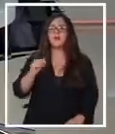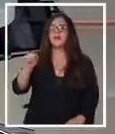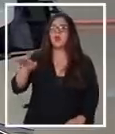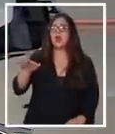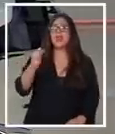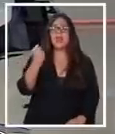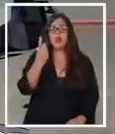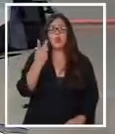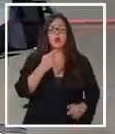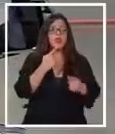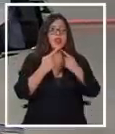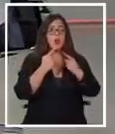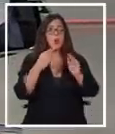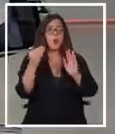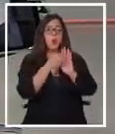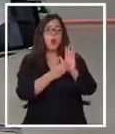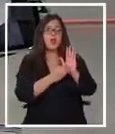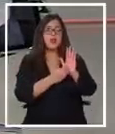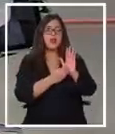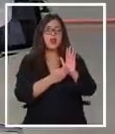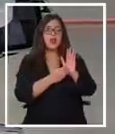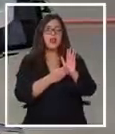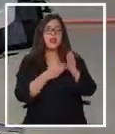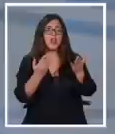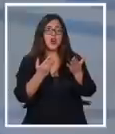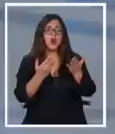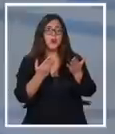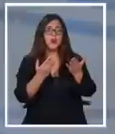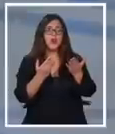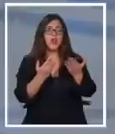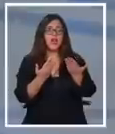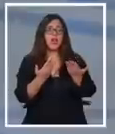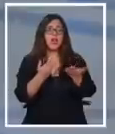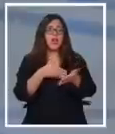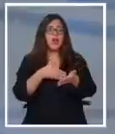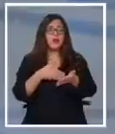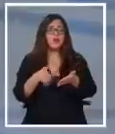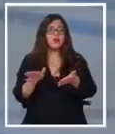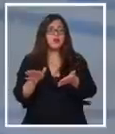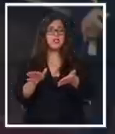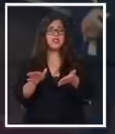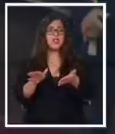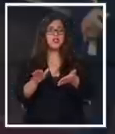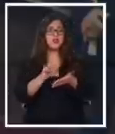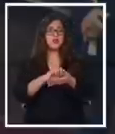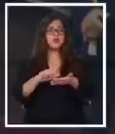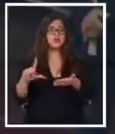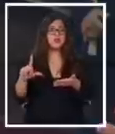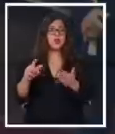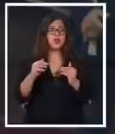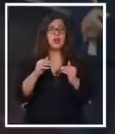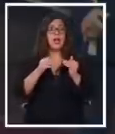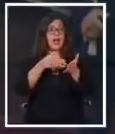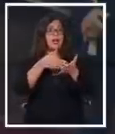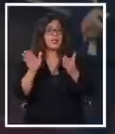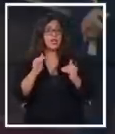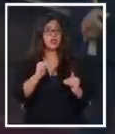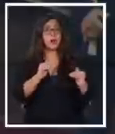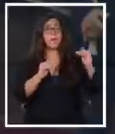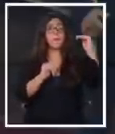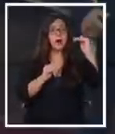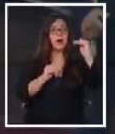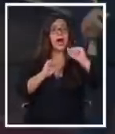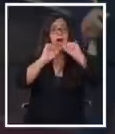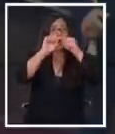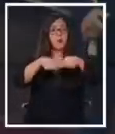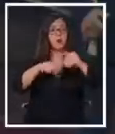encuestas que le dicen en ese sentido cómo ha ido creciendo la opción del rechazo frente a la prueba al menos durante las últimas cinco semanas en más de una encuesta sin